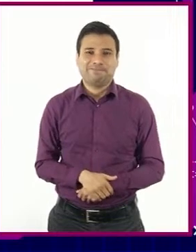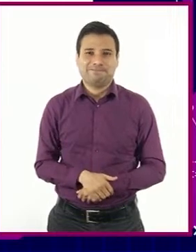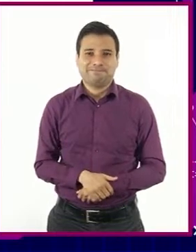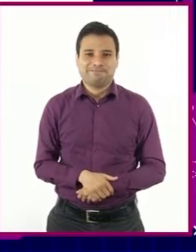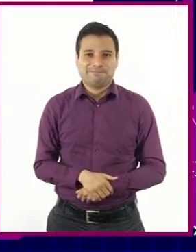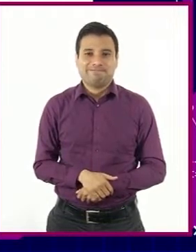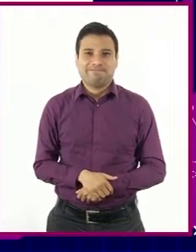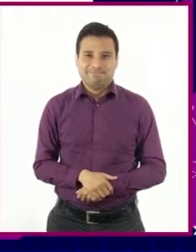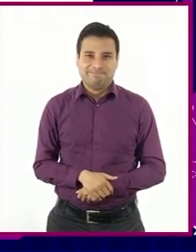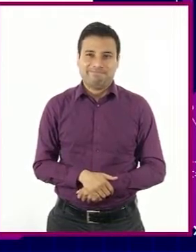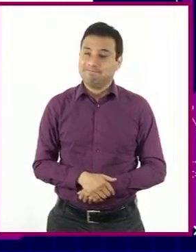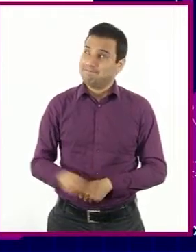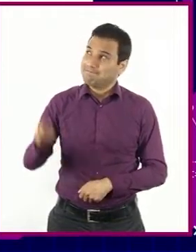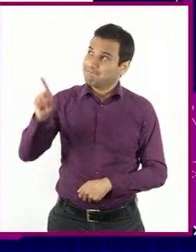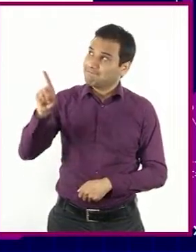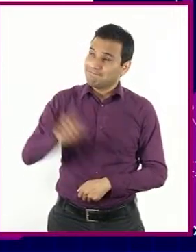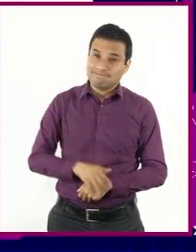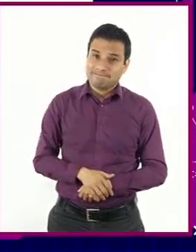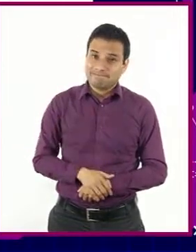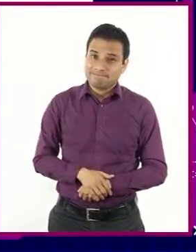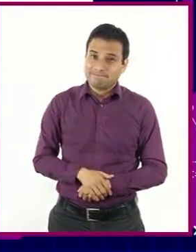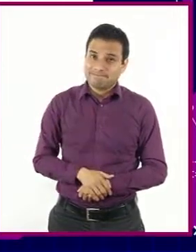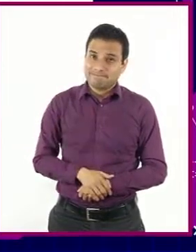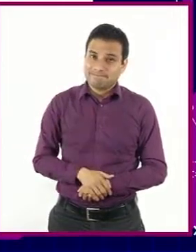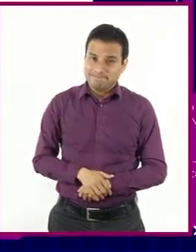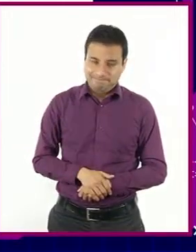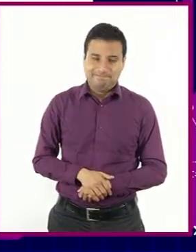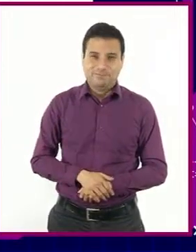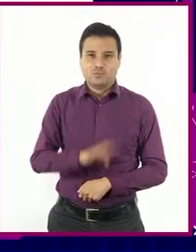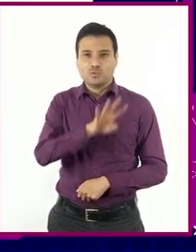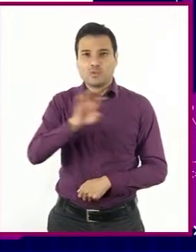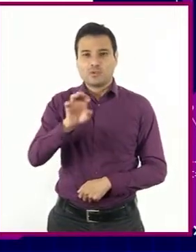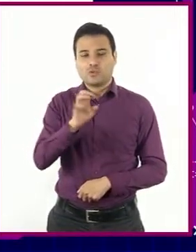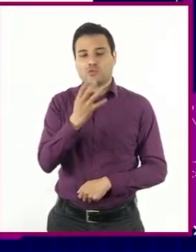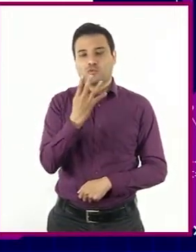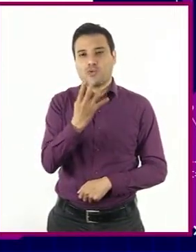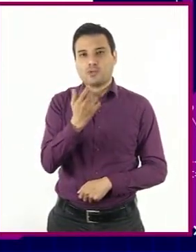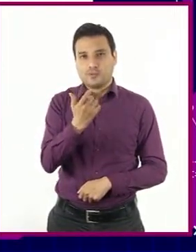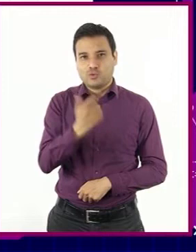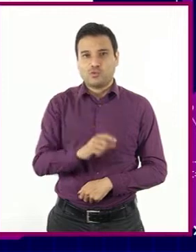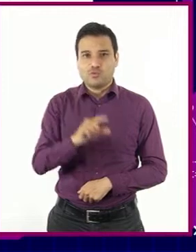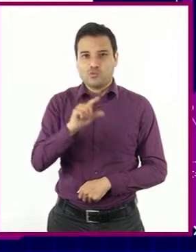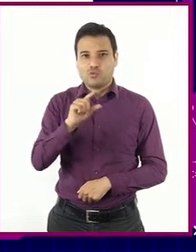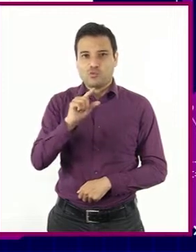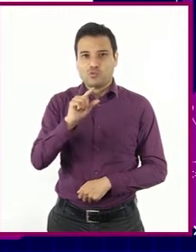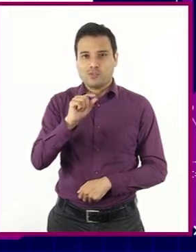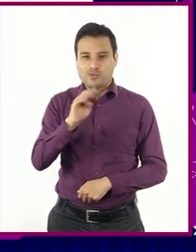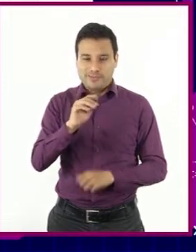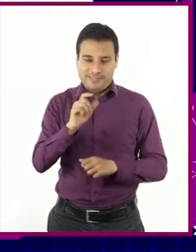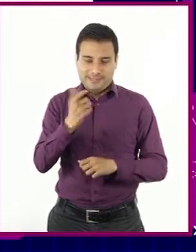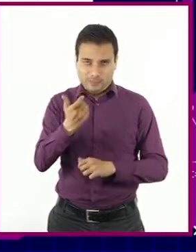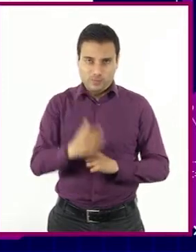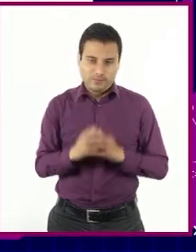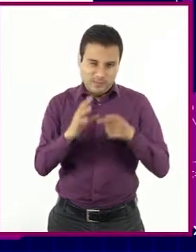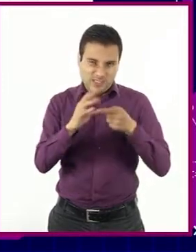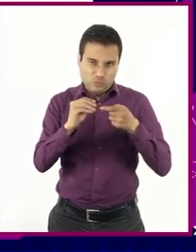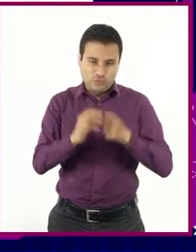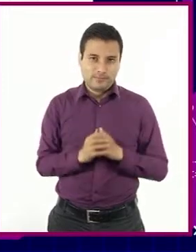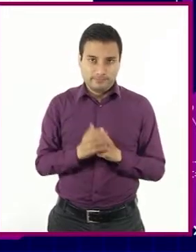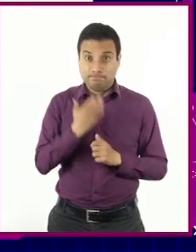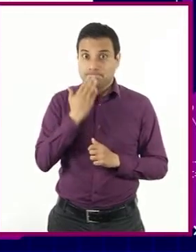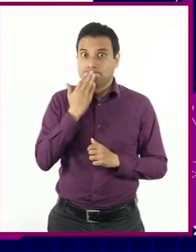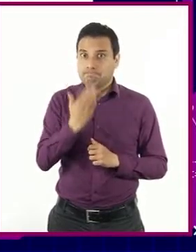es decir, 404 pesos 49 centavos. Ambos métodos son